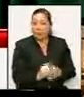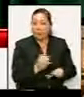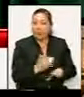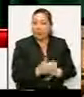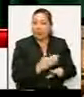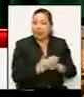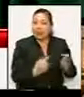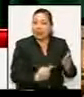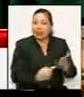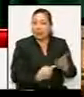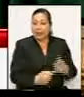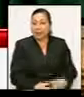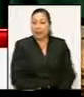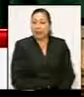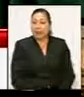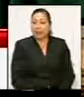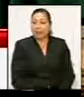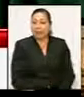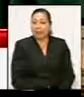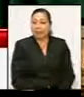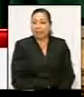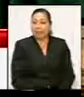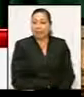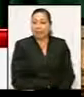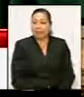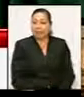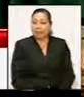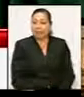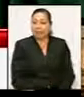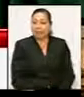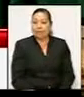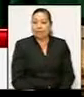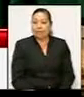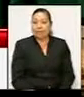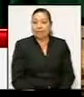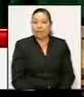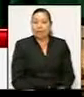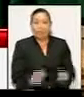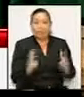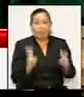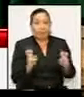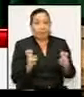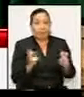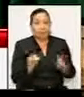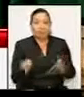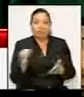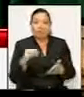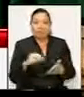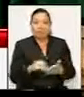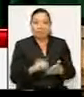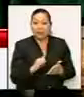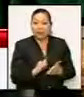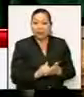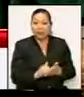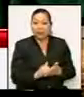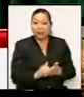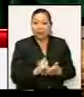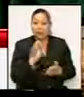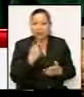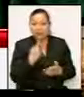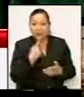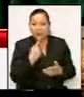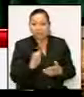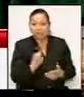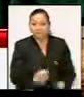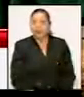desarrollen tecnologías. Siguiente, por favor. En el tema del valor agregado, evidentemente, como se ha escuchado hace un